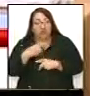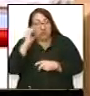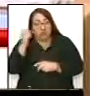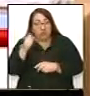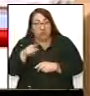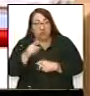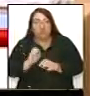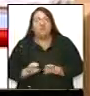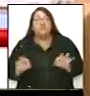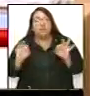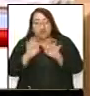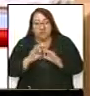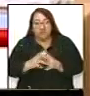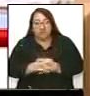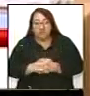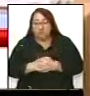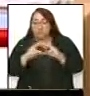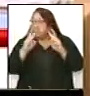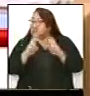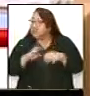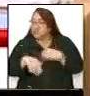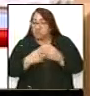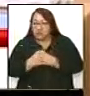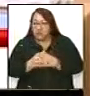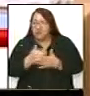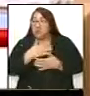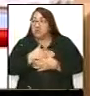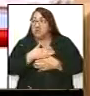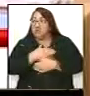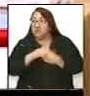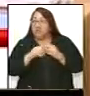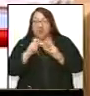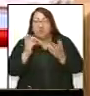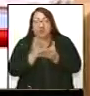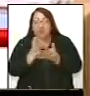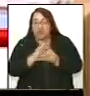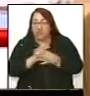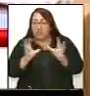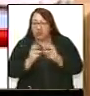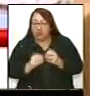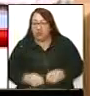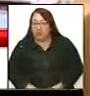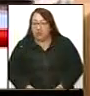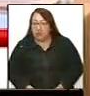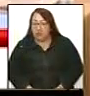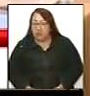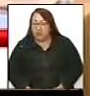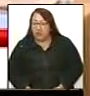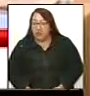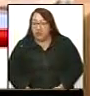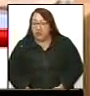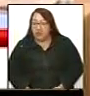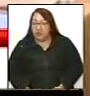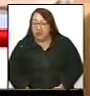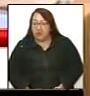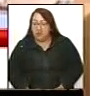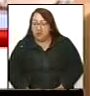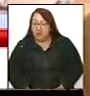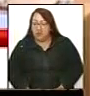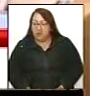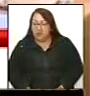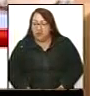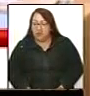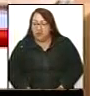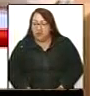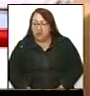que es importante que se evalúe la pertinencia de la jornada escolar completa, que se investigue sobre estos hechos a través de la